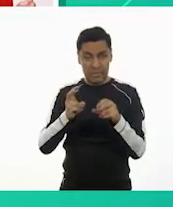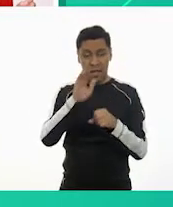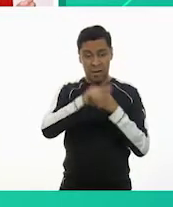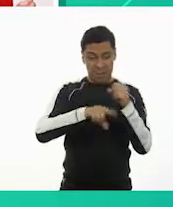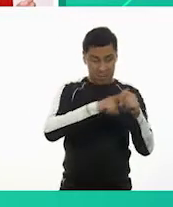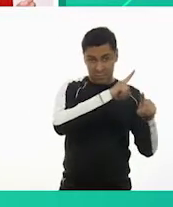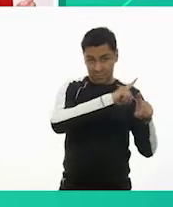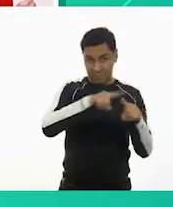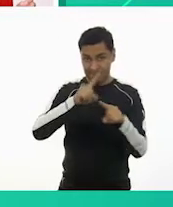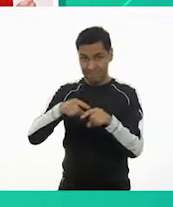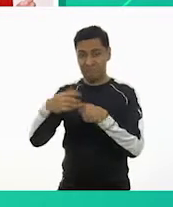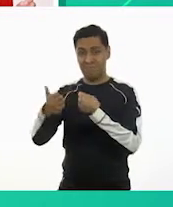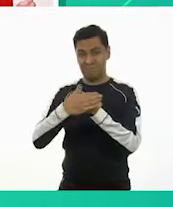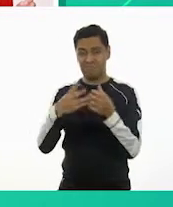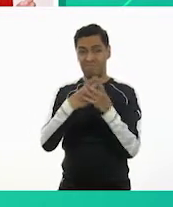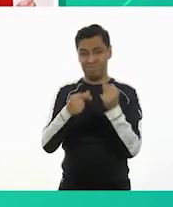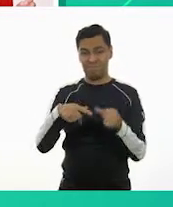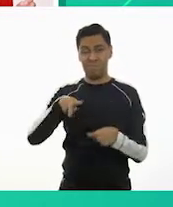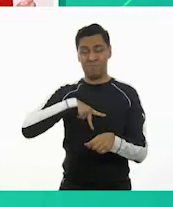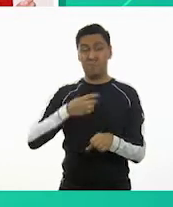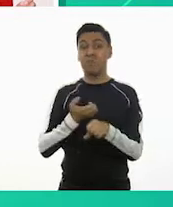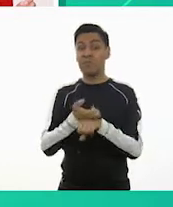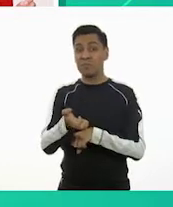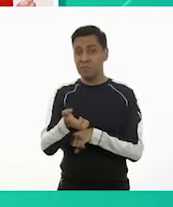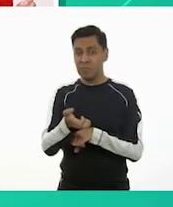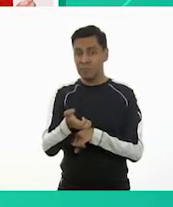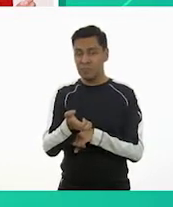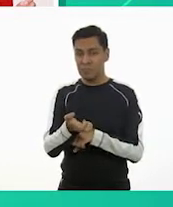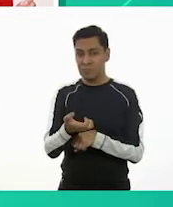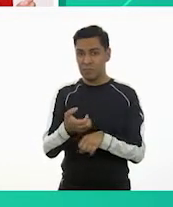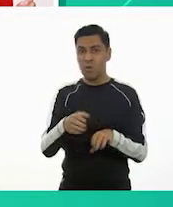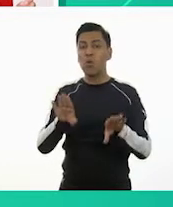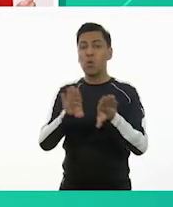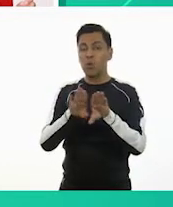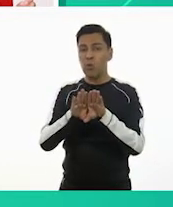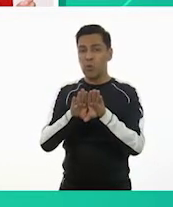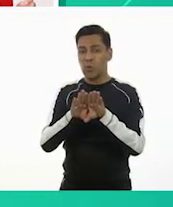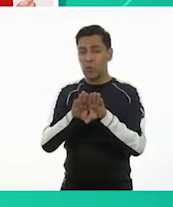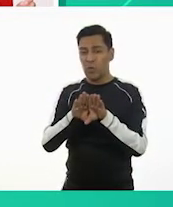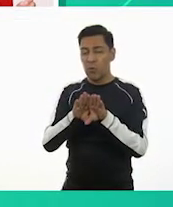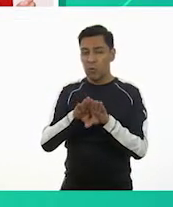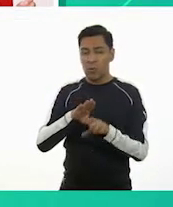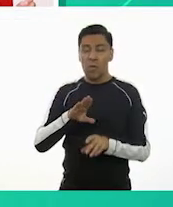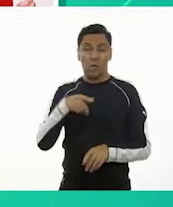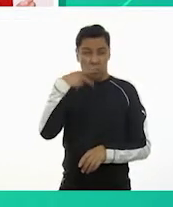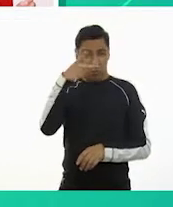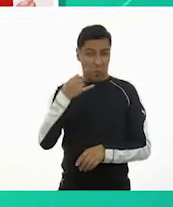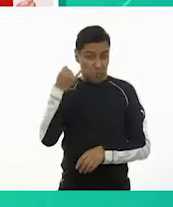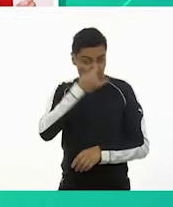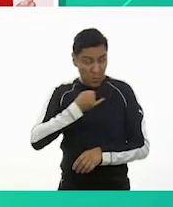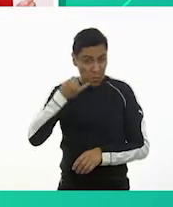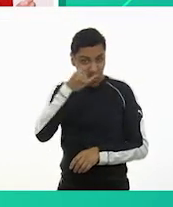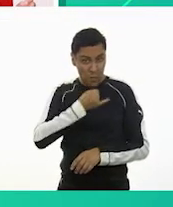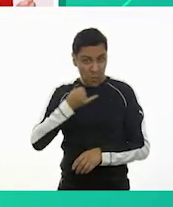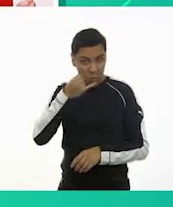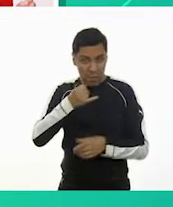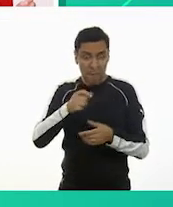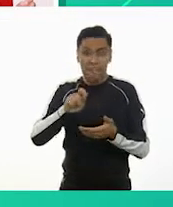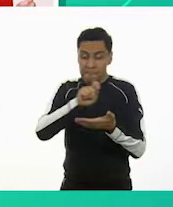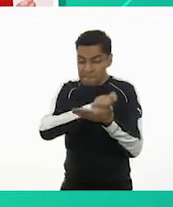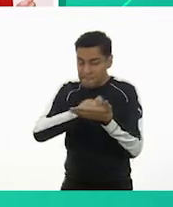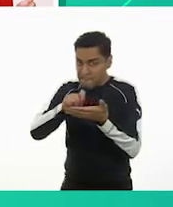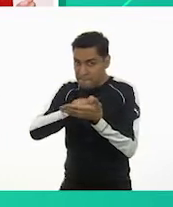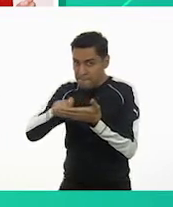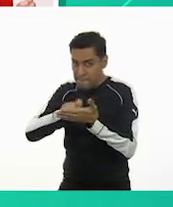peligro de extinción en mi estado. Con lengua materna, elabora un texto como un reportaje breve.